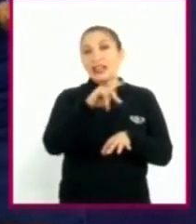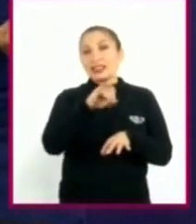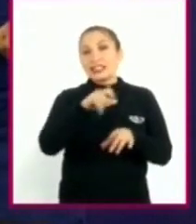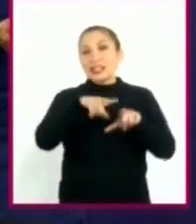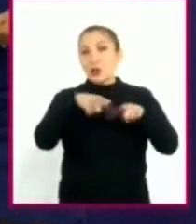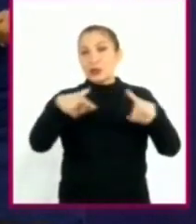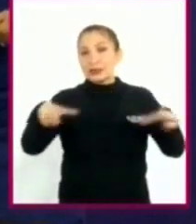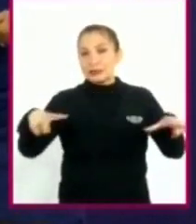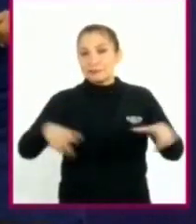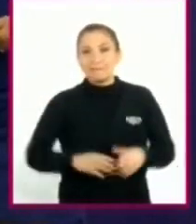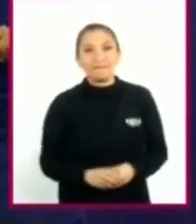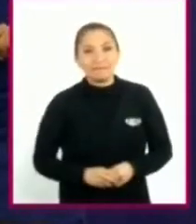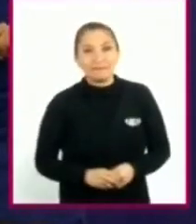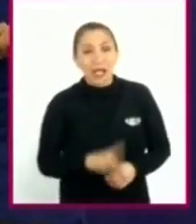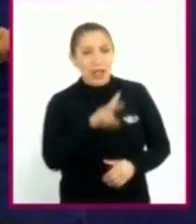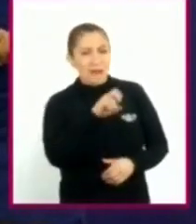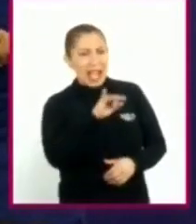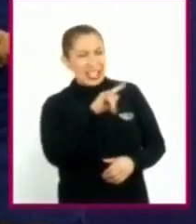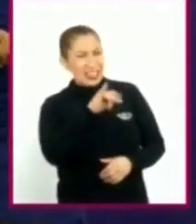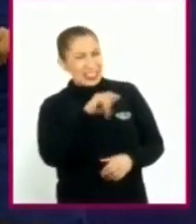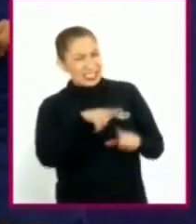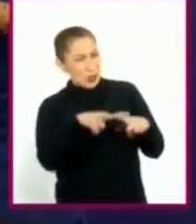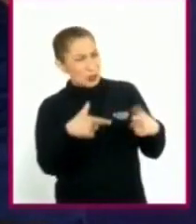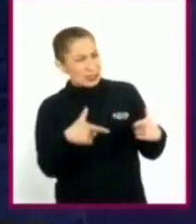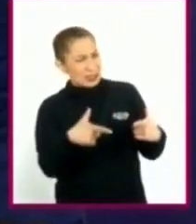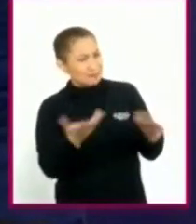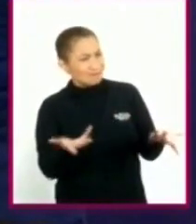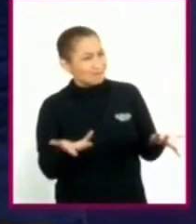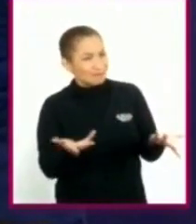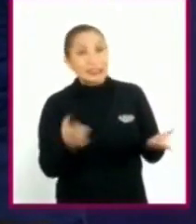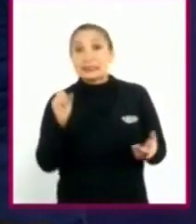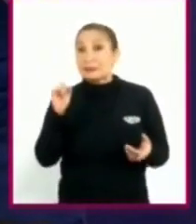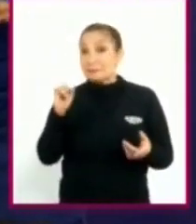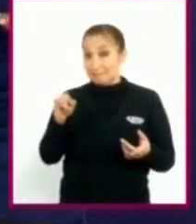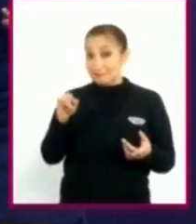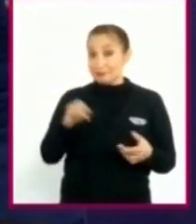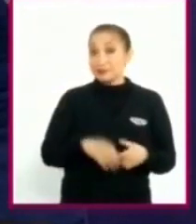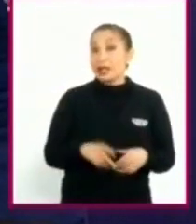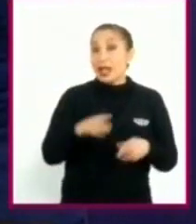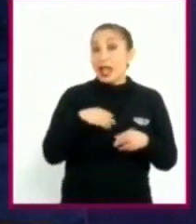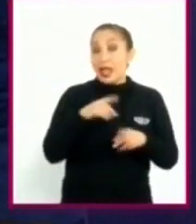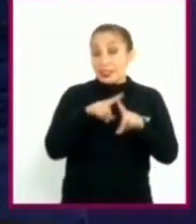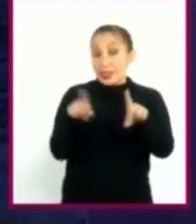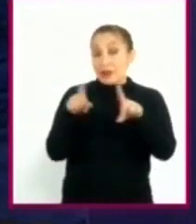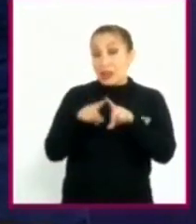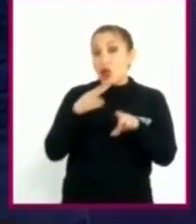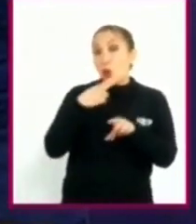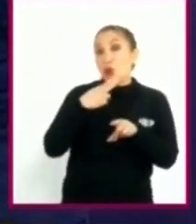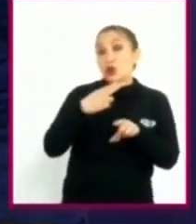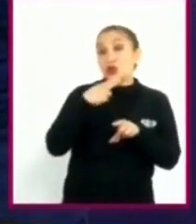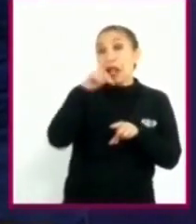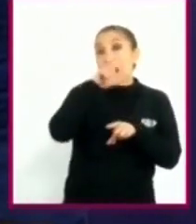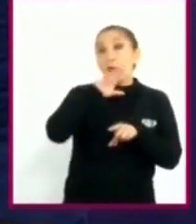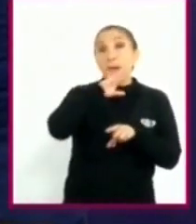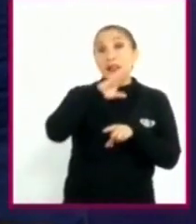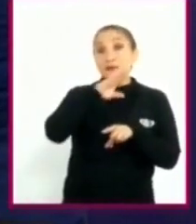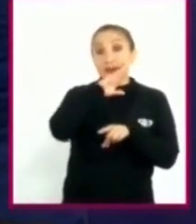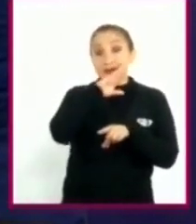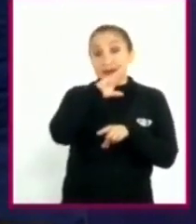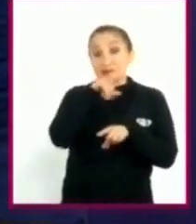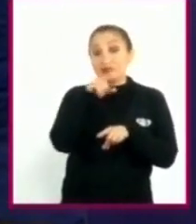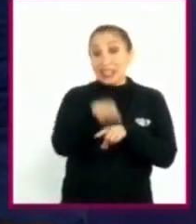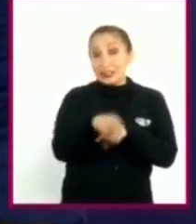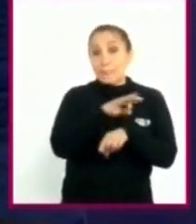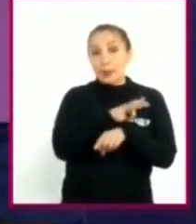lingüísticas. ¿Variantes lingüísticas? Sí, variaciones del uso de la lengua materna, y